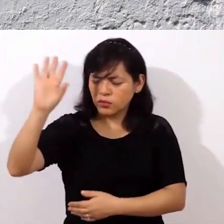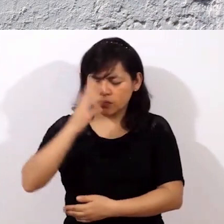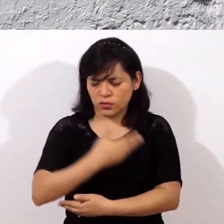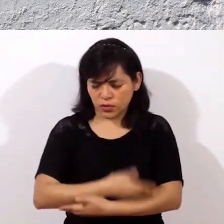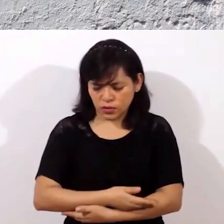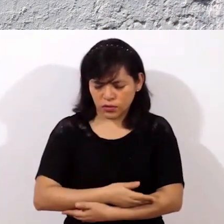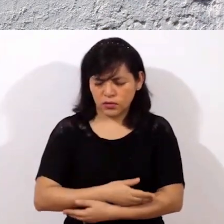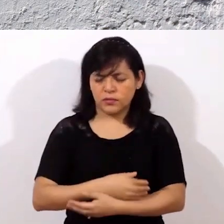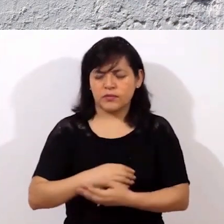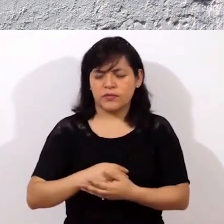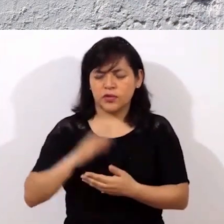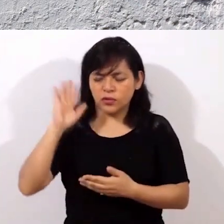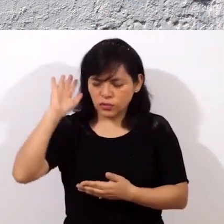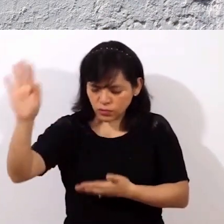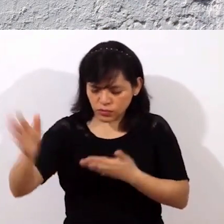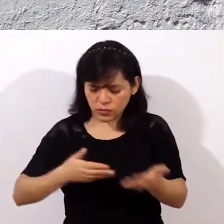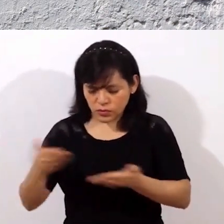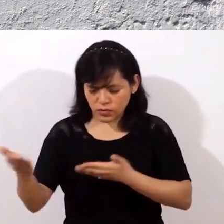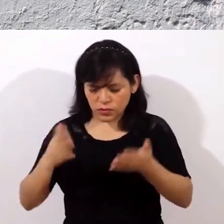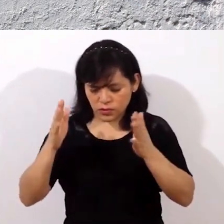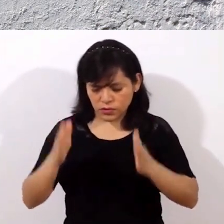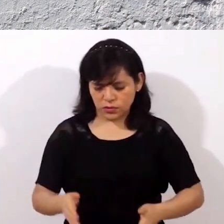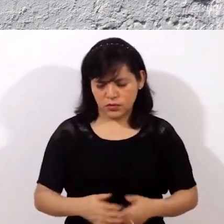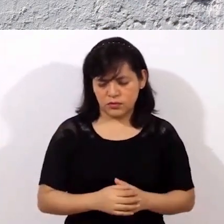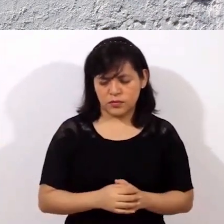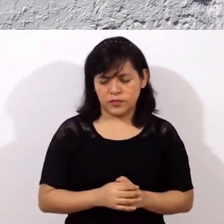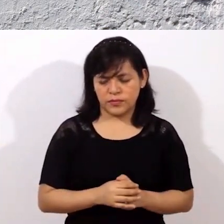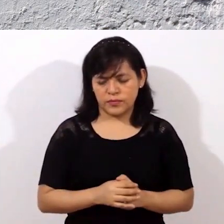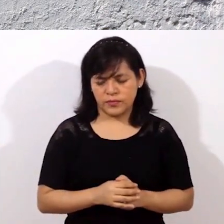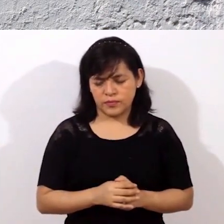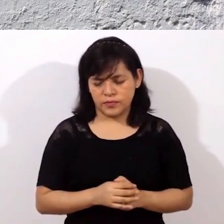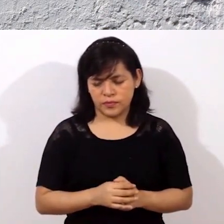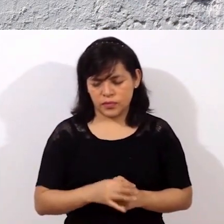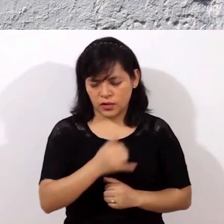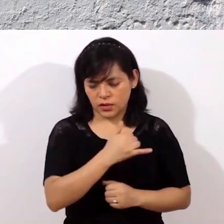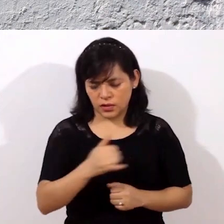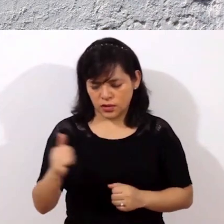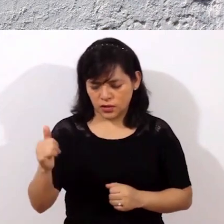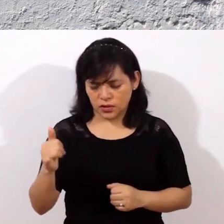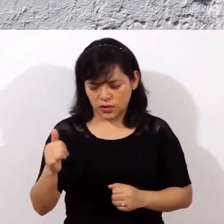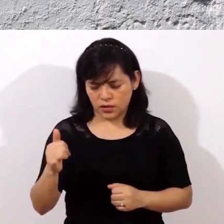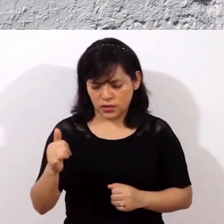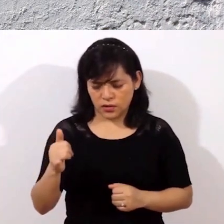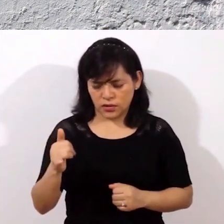siervo, tu sierva, y de ser inconmovible en esta convicción.